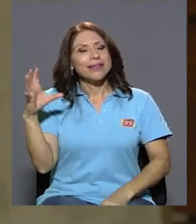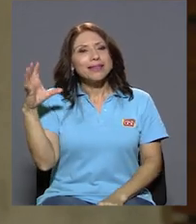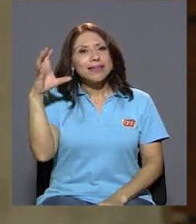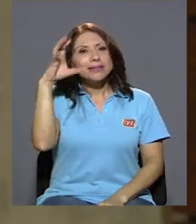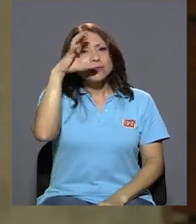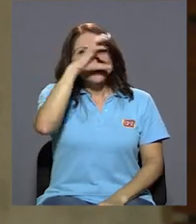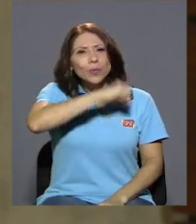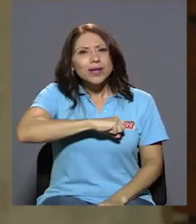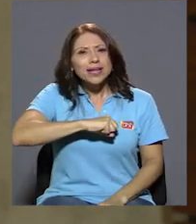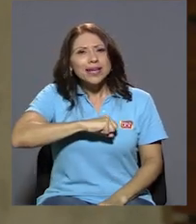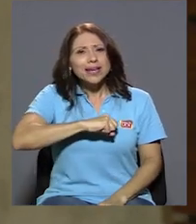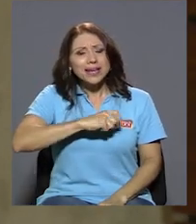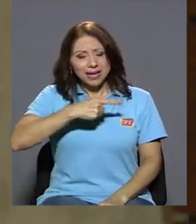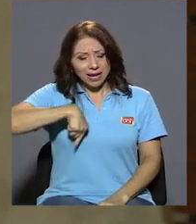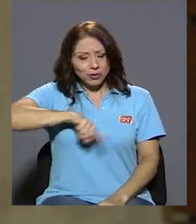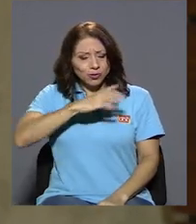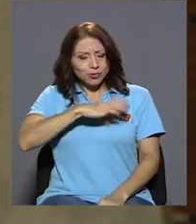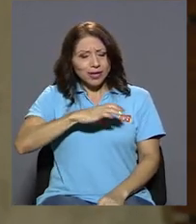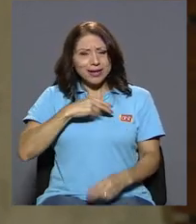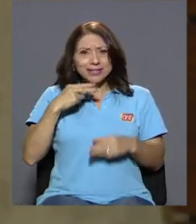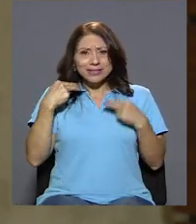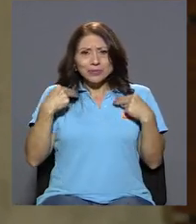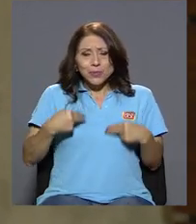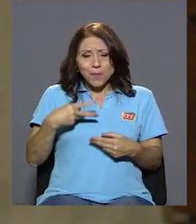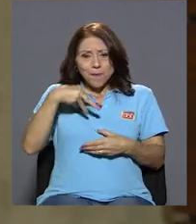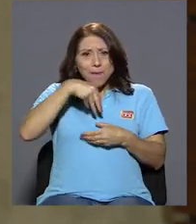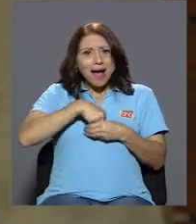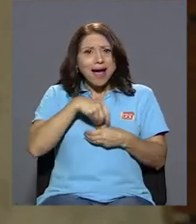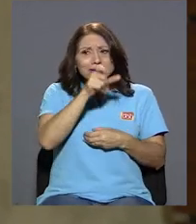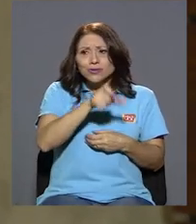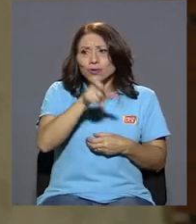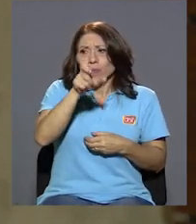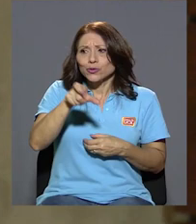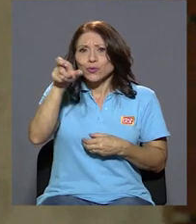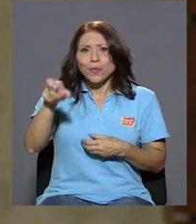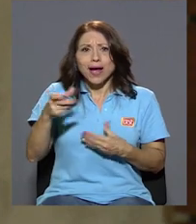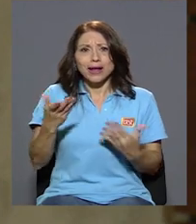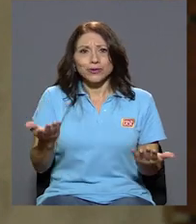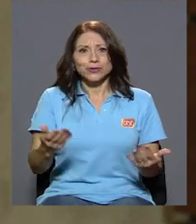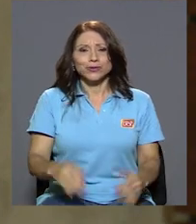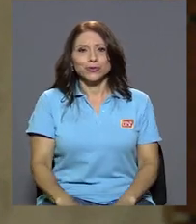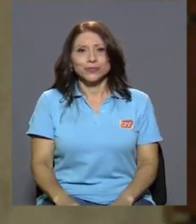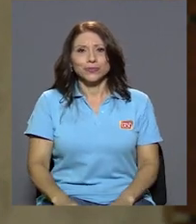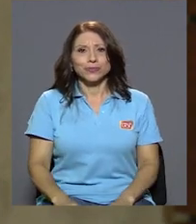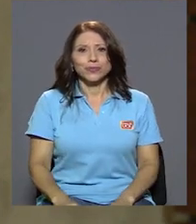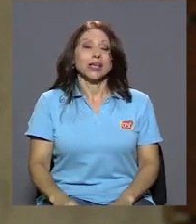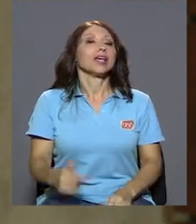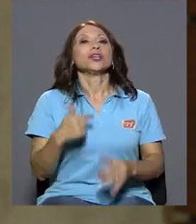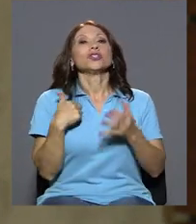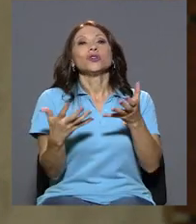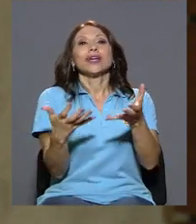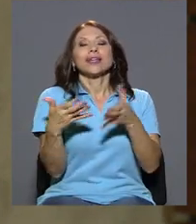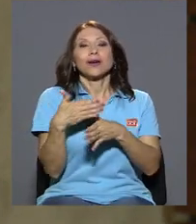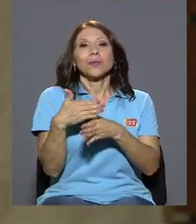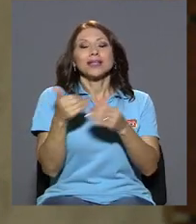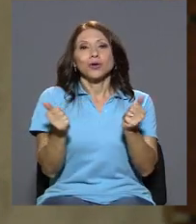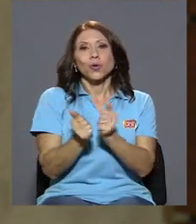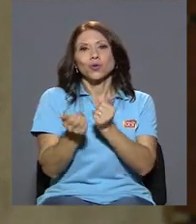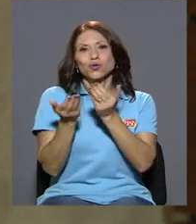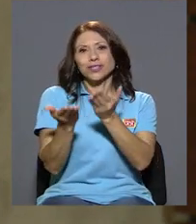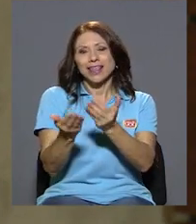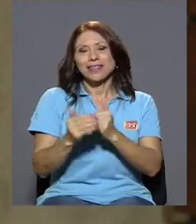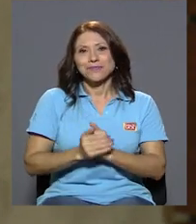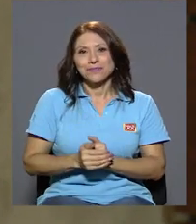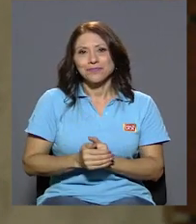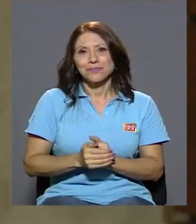la humanidad que nos caracteriza somos humanos yo quería compartir con usted